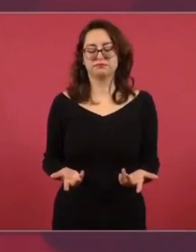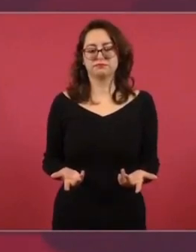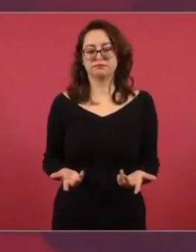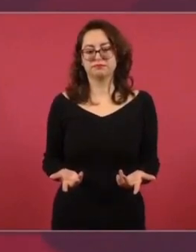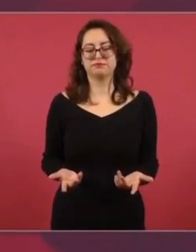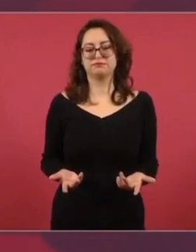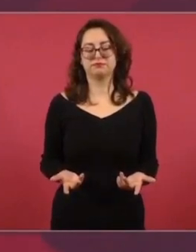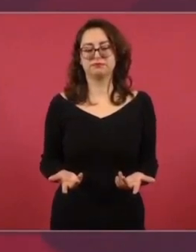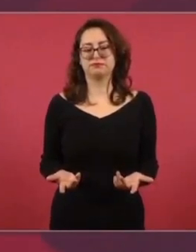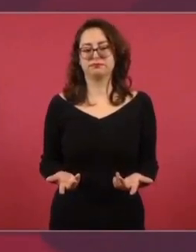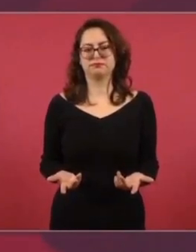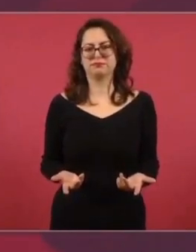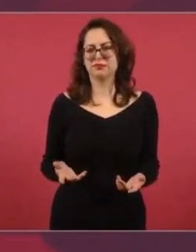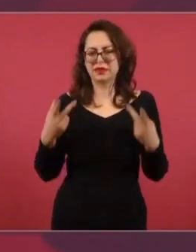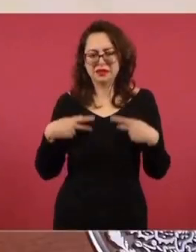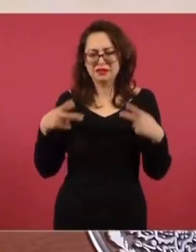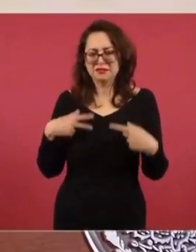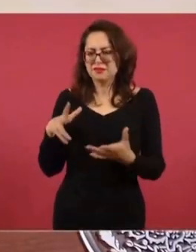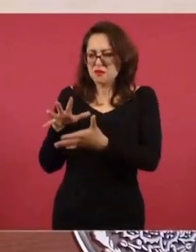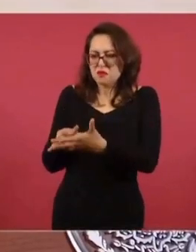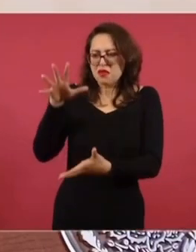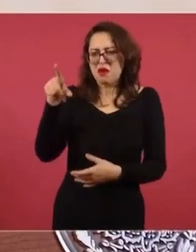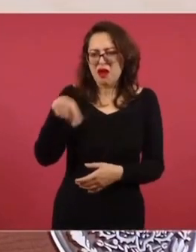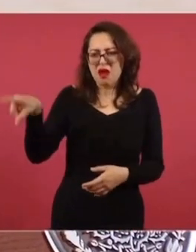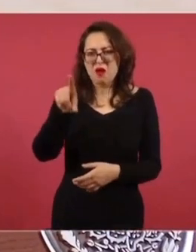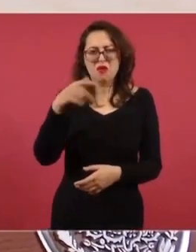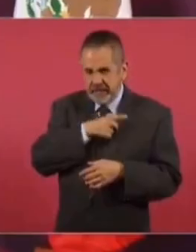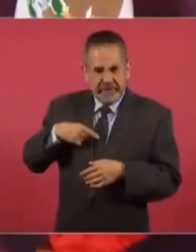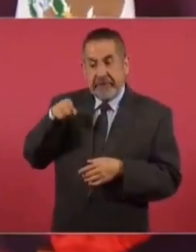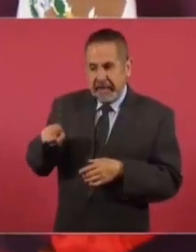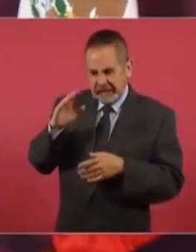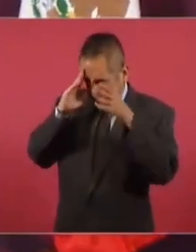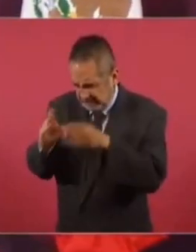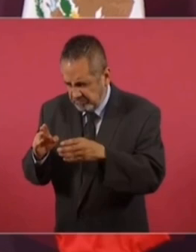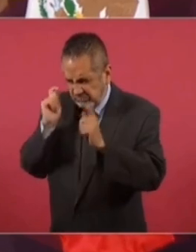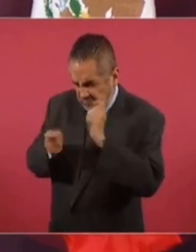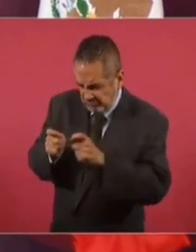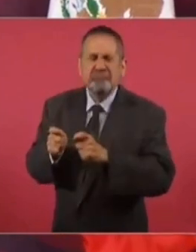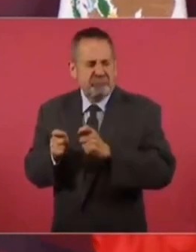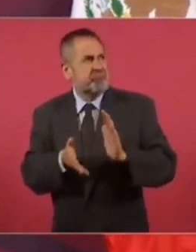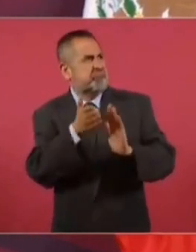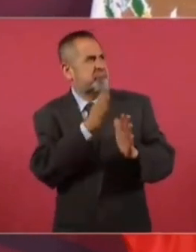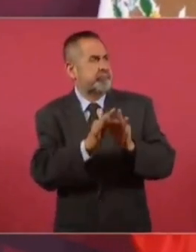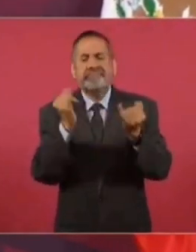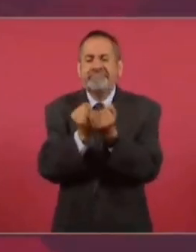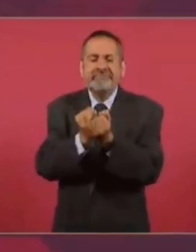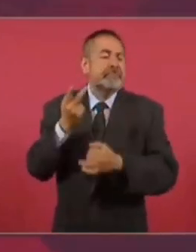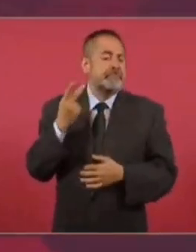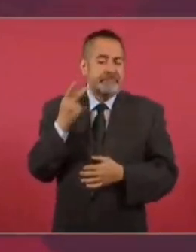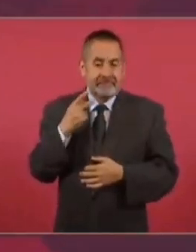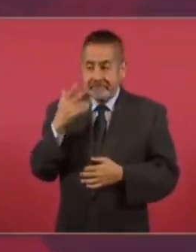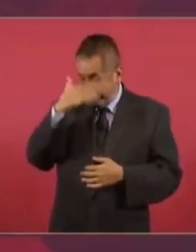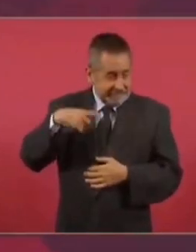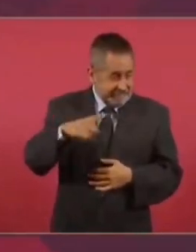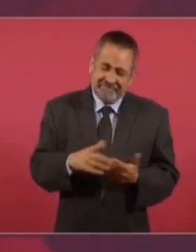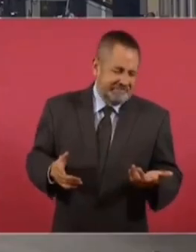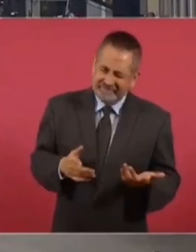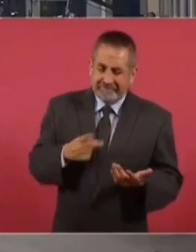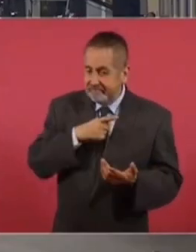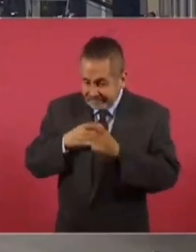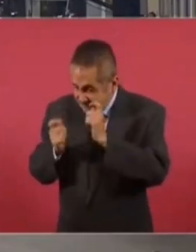querer que continúe la corrupción que existía? Entonces, vamos a